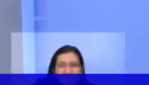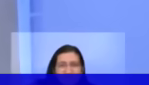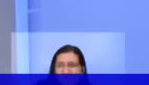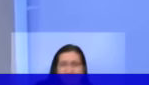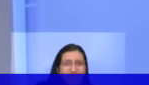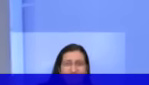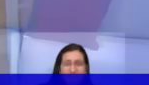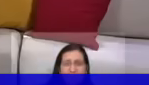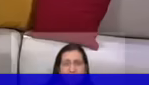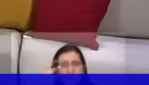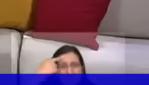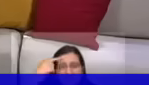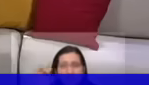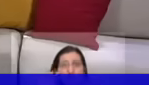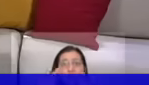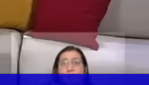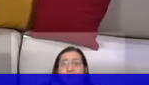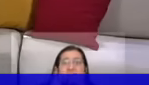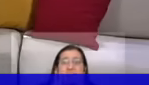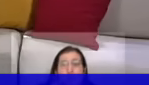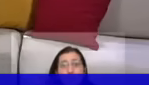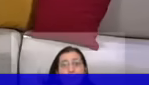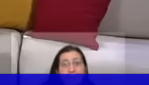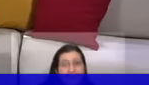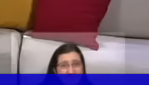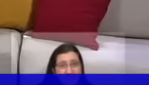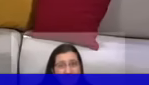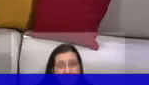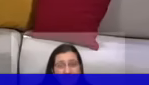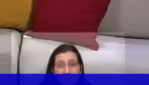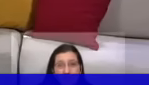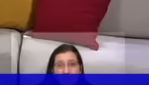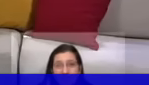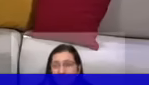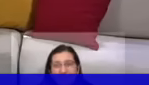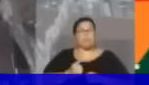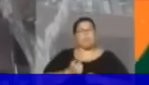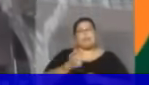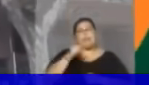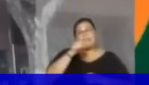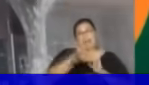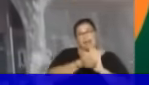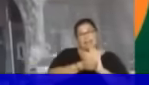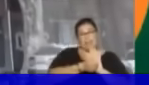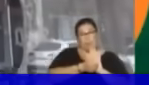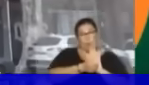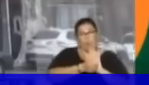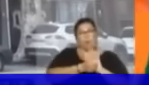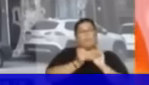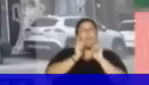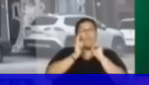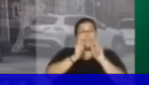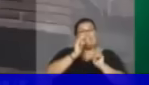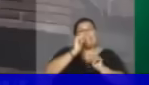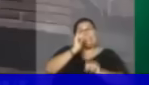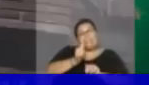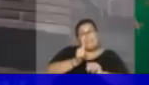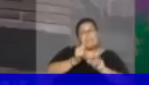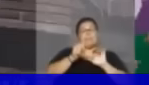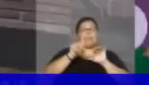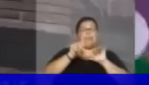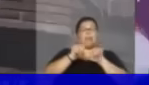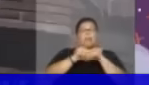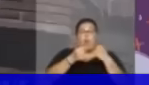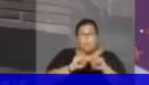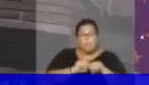que interpretaron eso de todo el móvil que se hizo, la verdad, lamentable. Que no debería ser desde TV Ciudad que ese